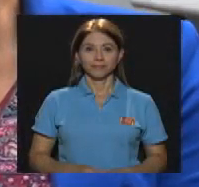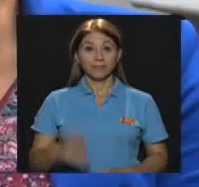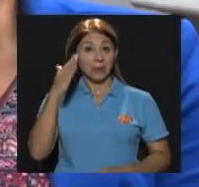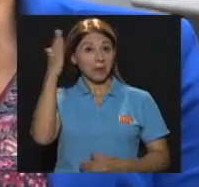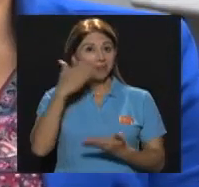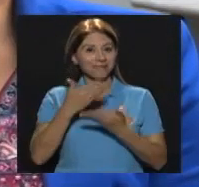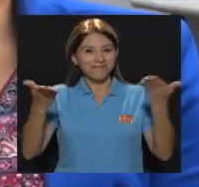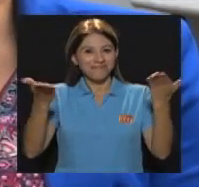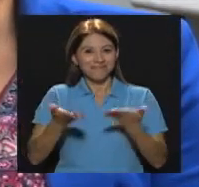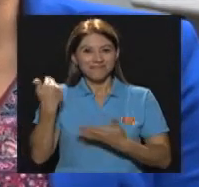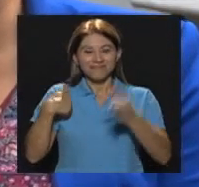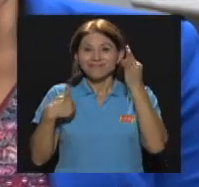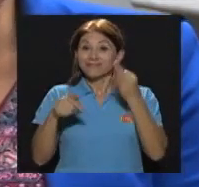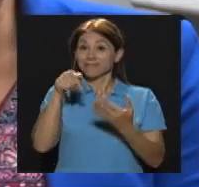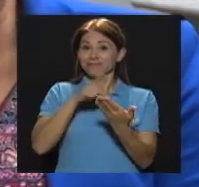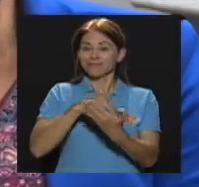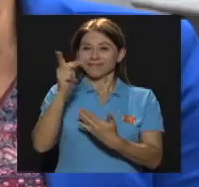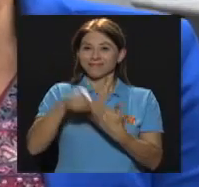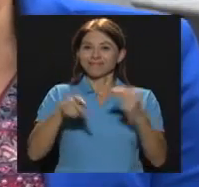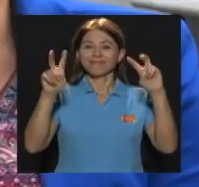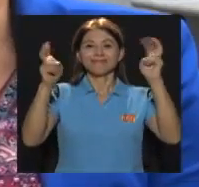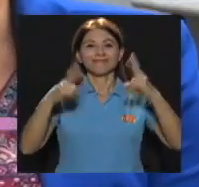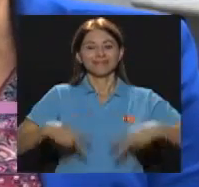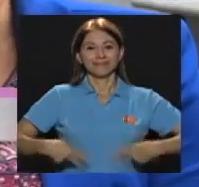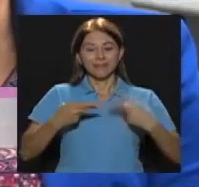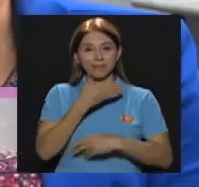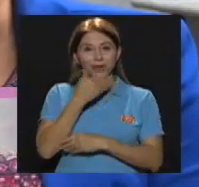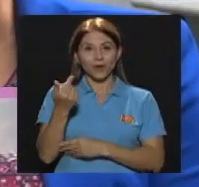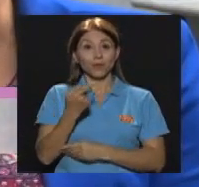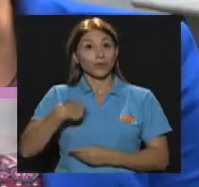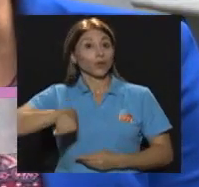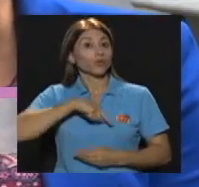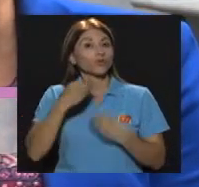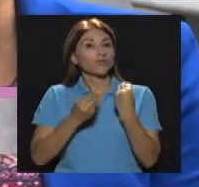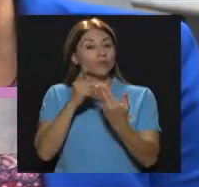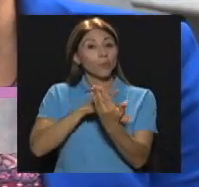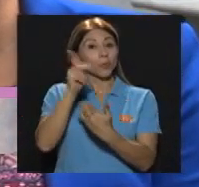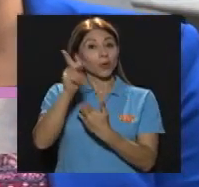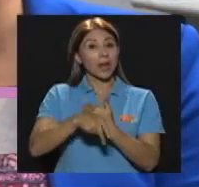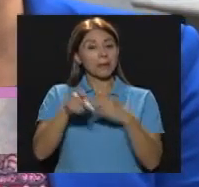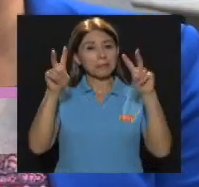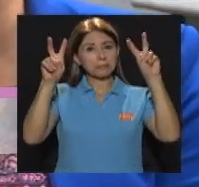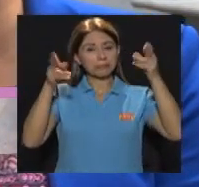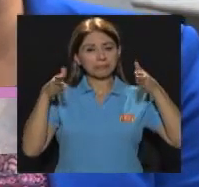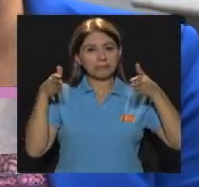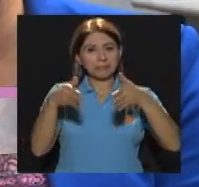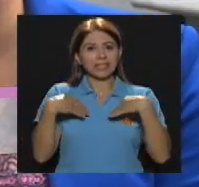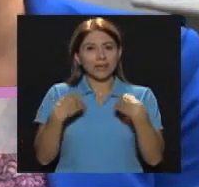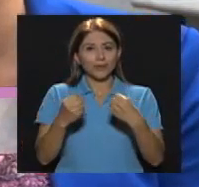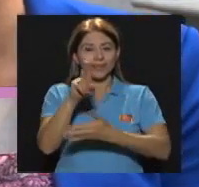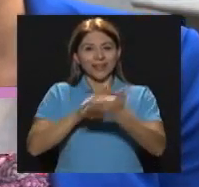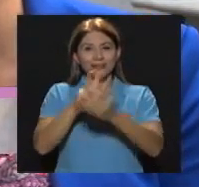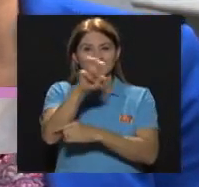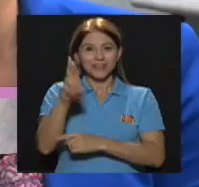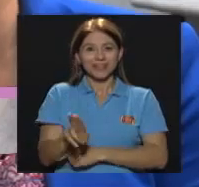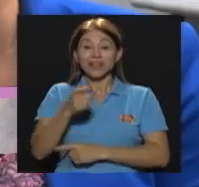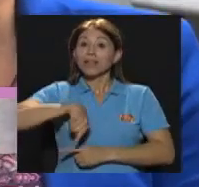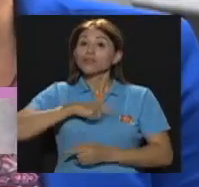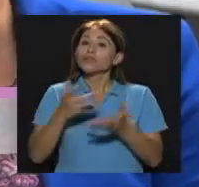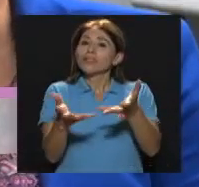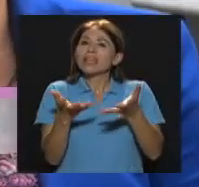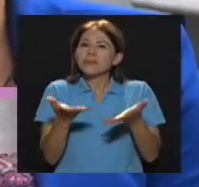Hola, bienvenidos y bienvenidas a un programa más de Vivir Mejor. Somos una telerrevista de salud de la Universidad de Costa Rica y pretendemos